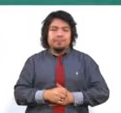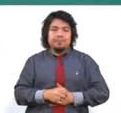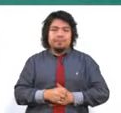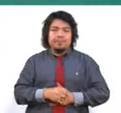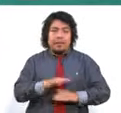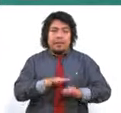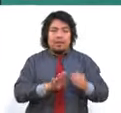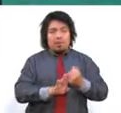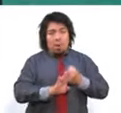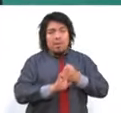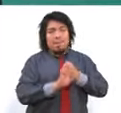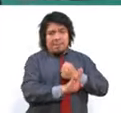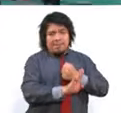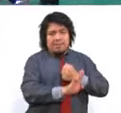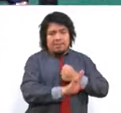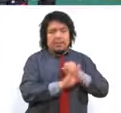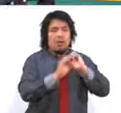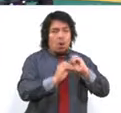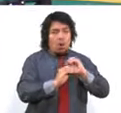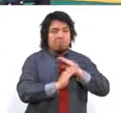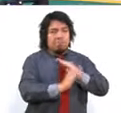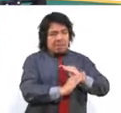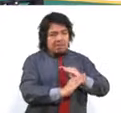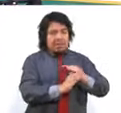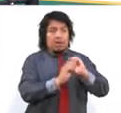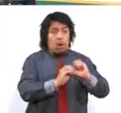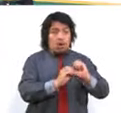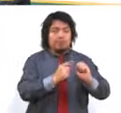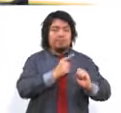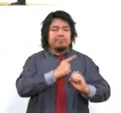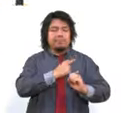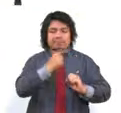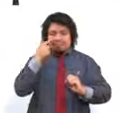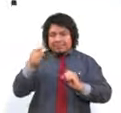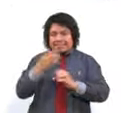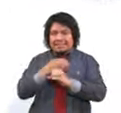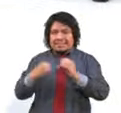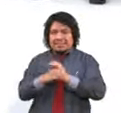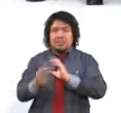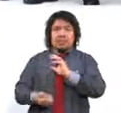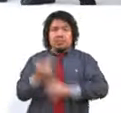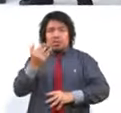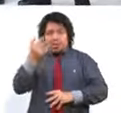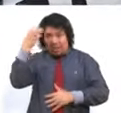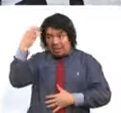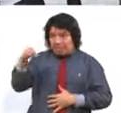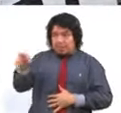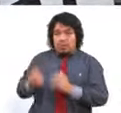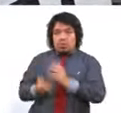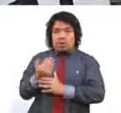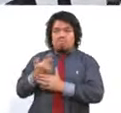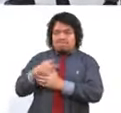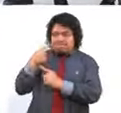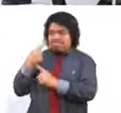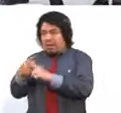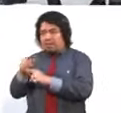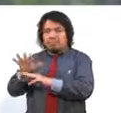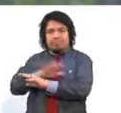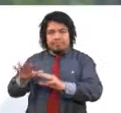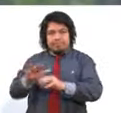vertiente preventiva como en la del combate activo a las nuevas formas de la delincuencia. Ante